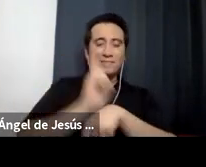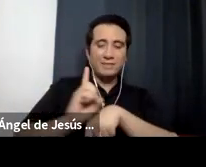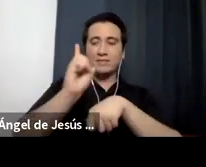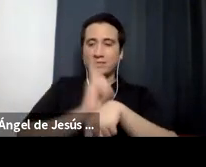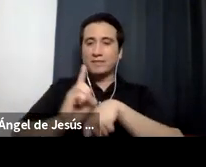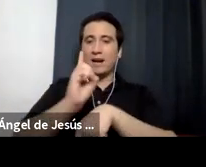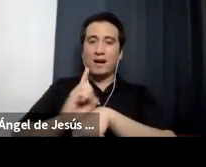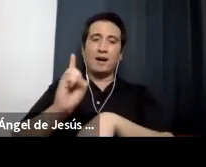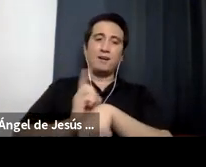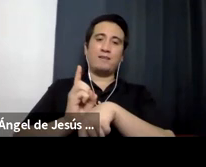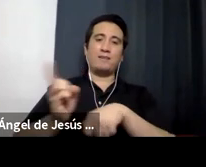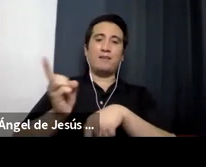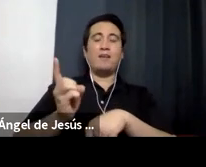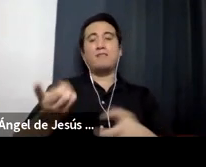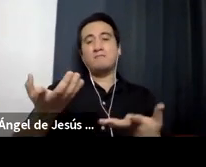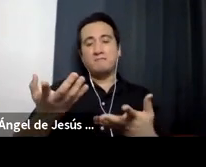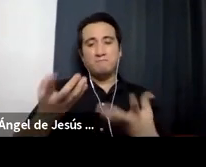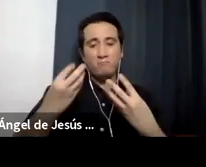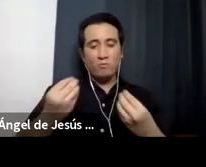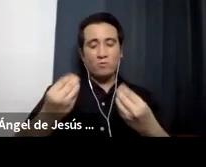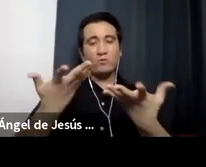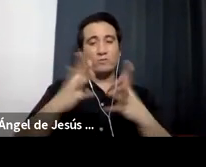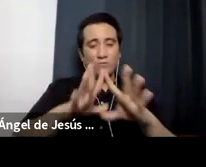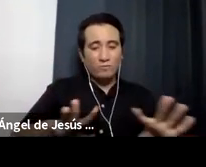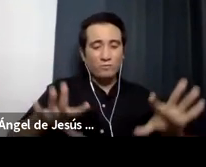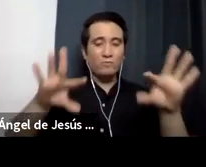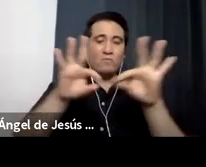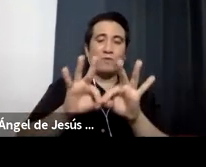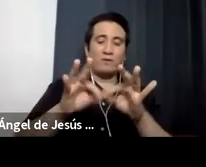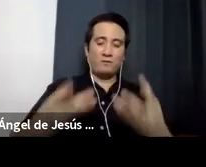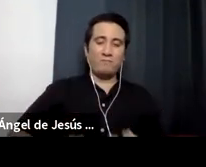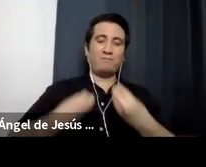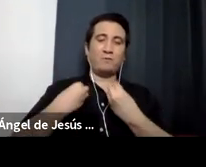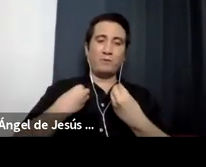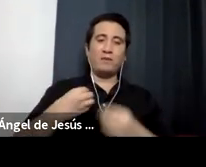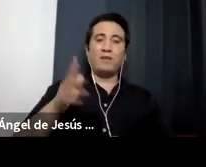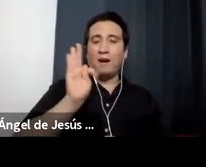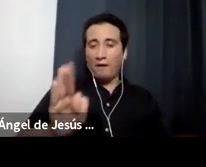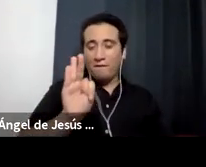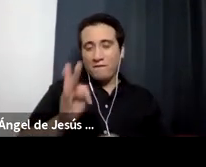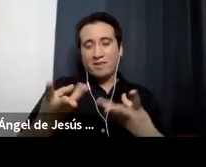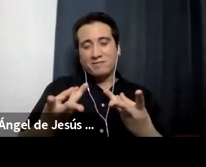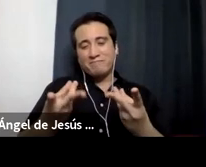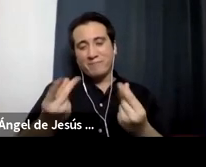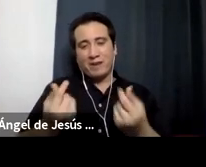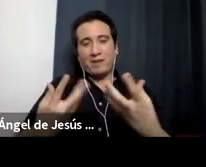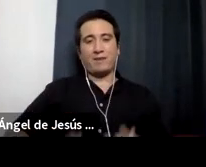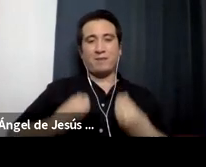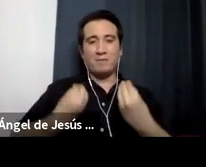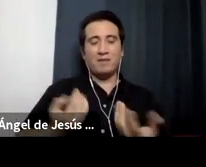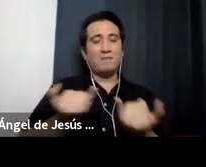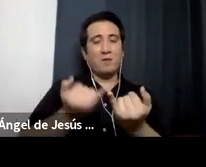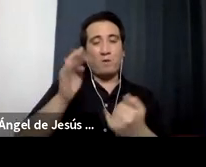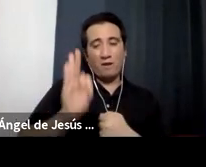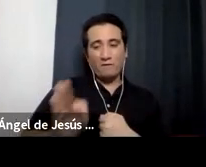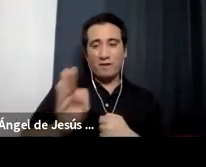manera muy importante la vida diaria de las personas, afectan la calidad de vida, afectan la independencia